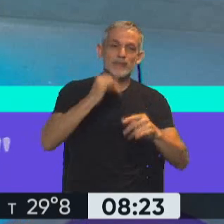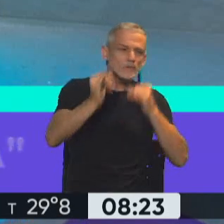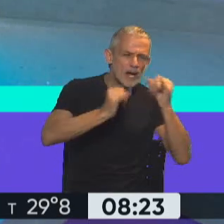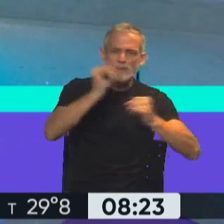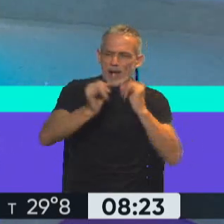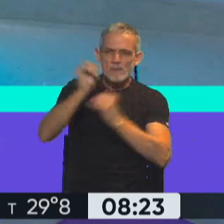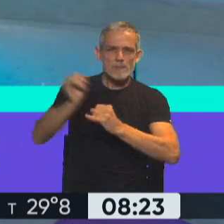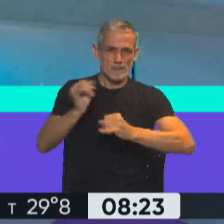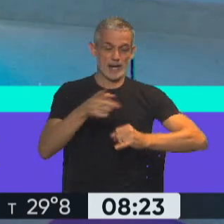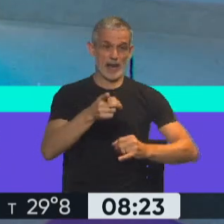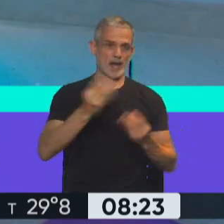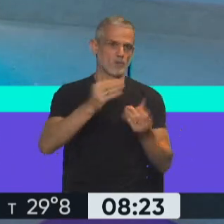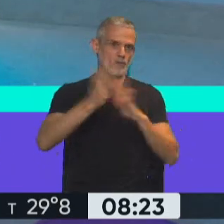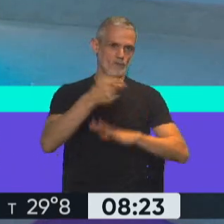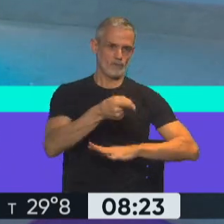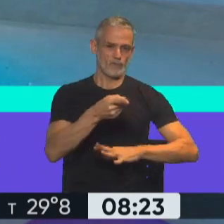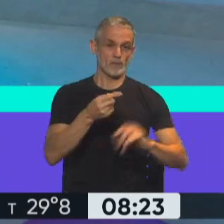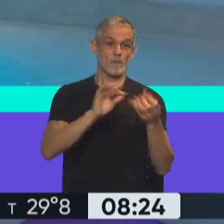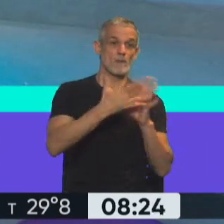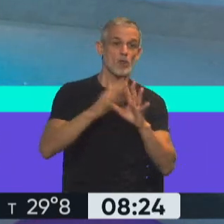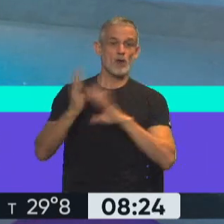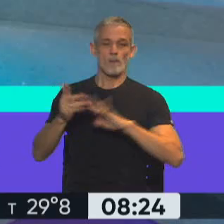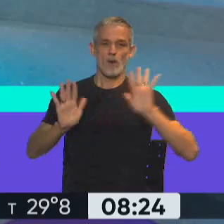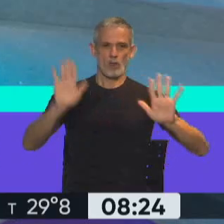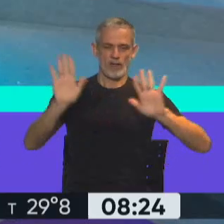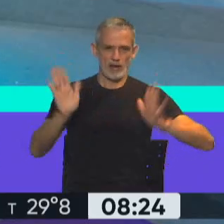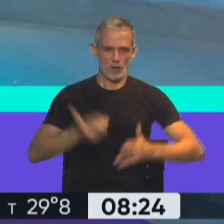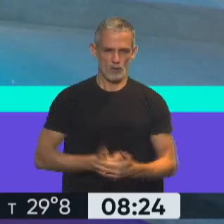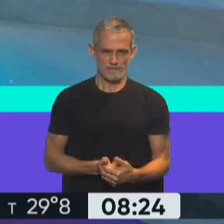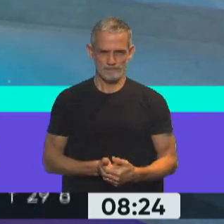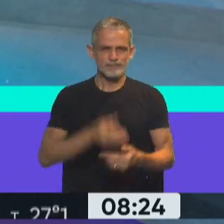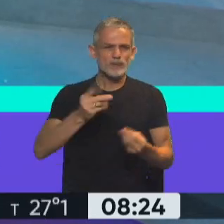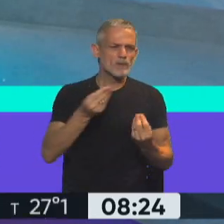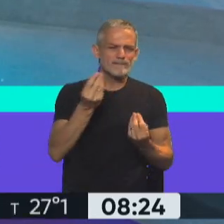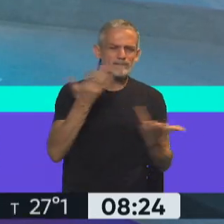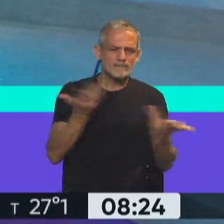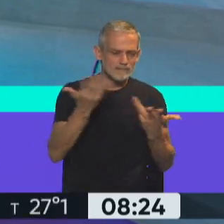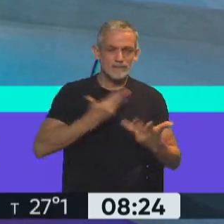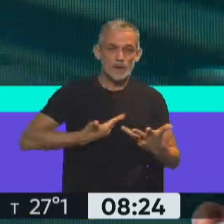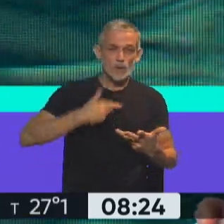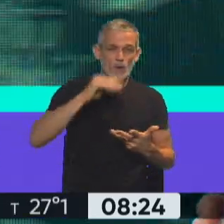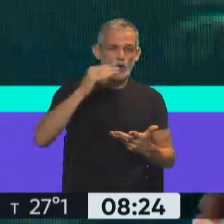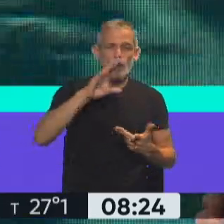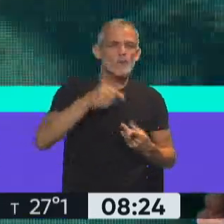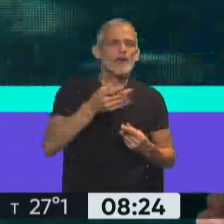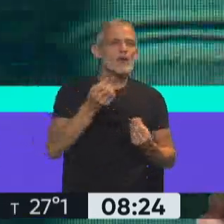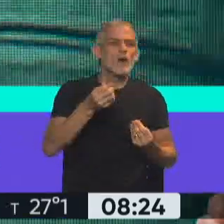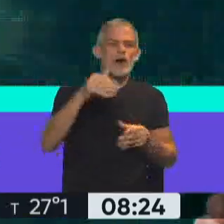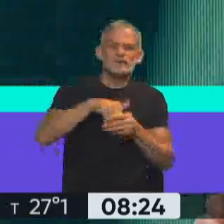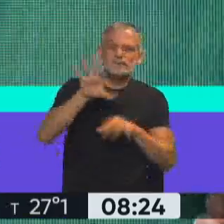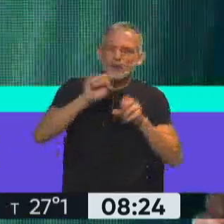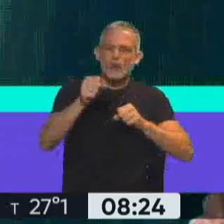hablar y de poner en claro estos dos modelos. ¿Pero dónde te imaginas que va a poder salir a buscar votos el oficialismo por cómo se